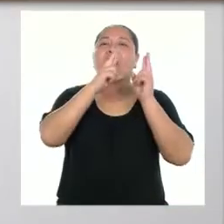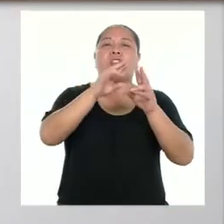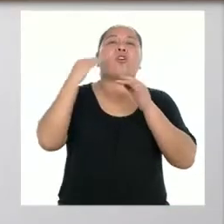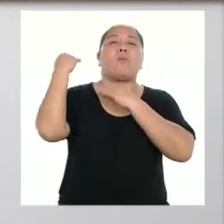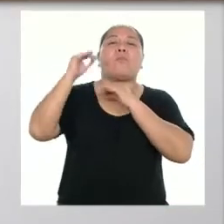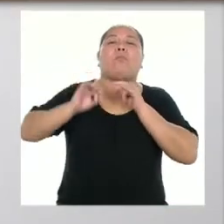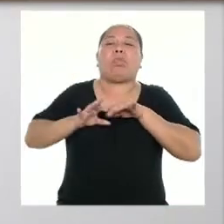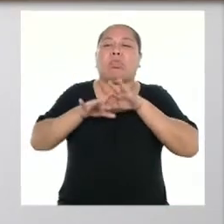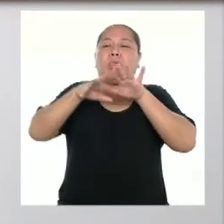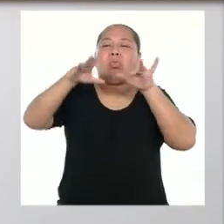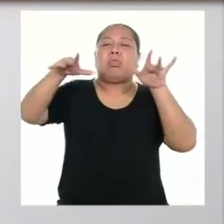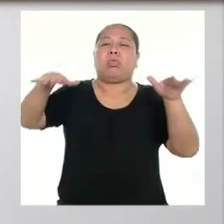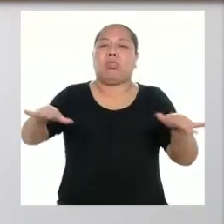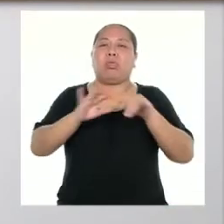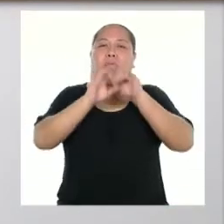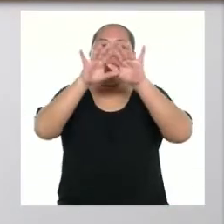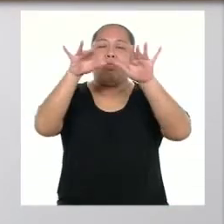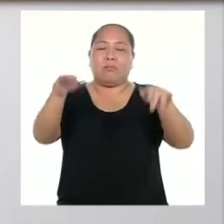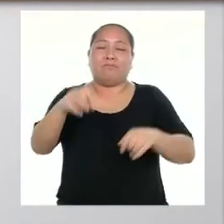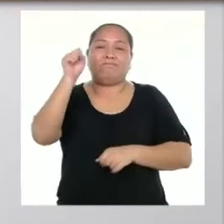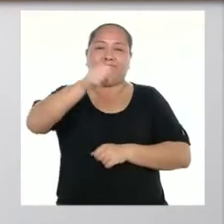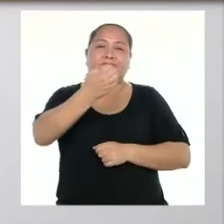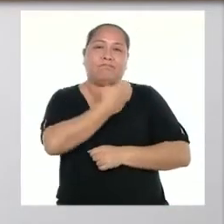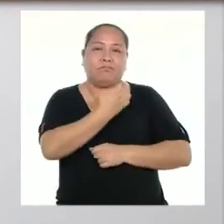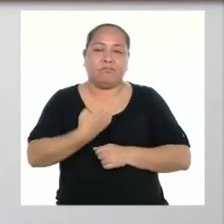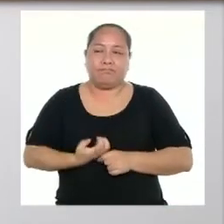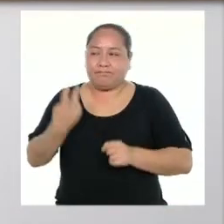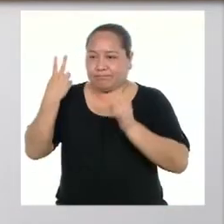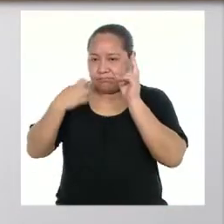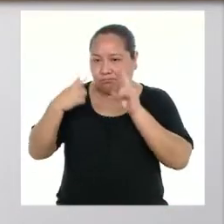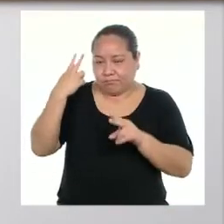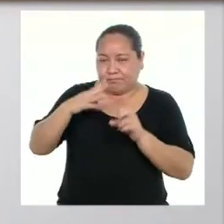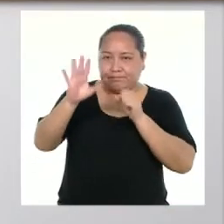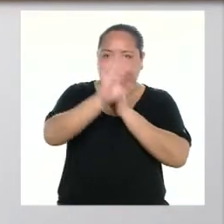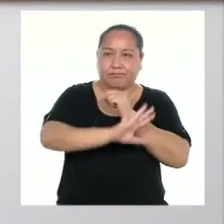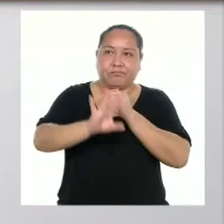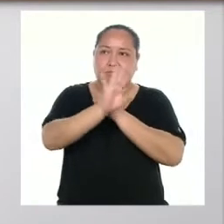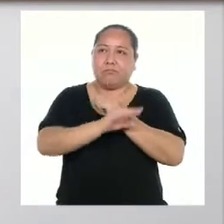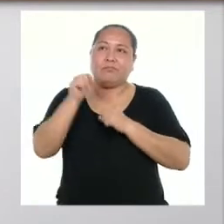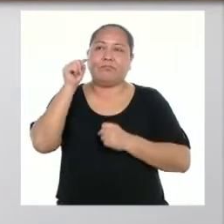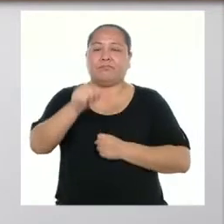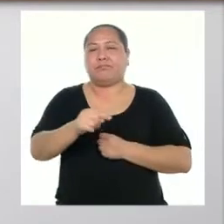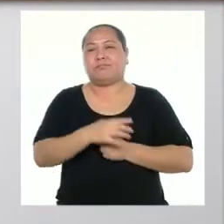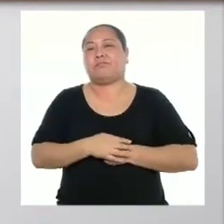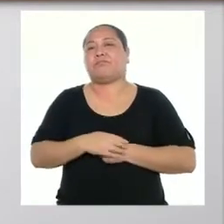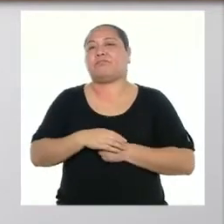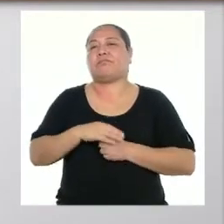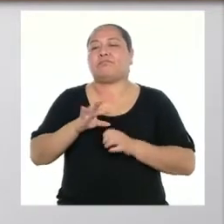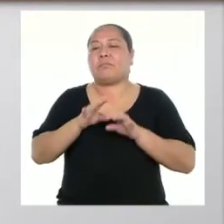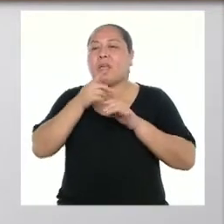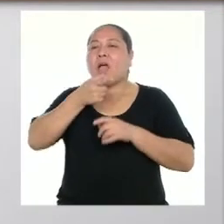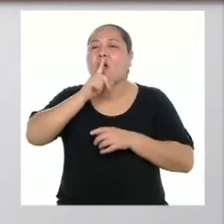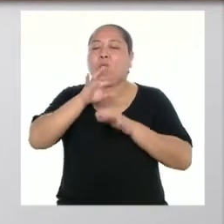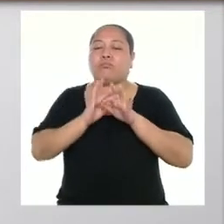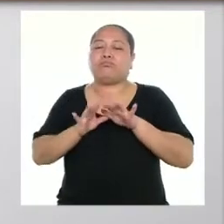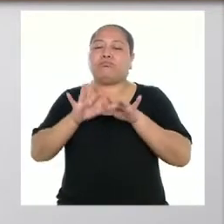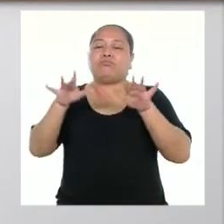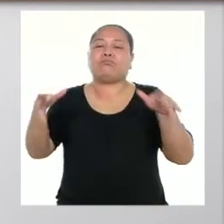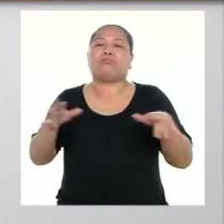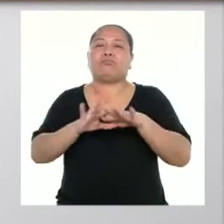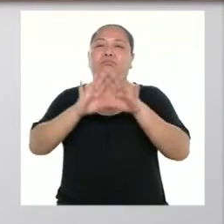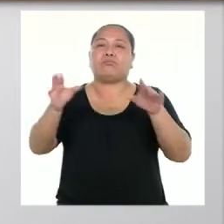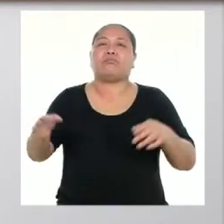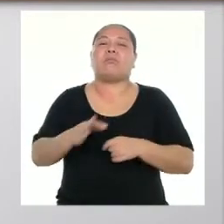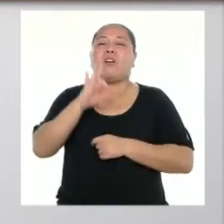profesora. Así es, el Estado ha realizado acciones de protección con respecto al desborde producido por